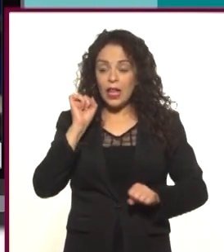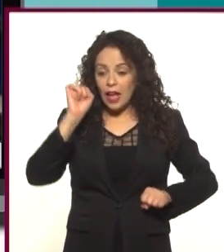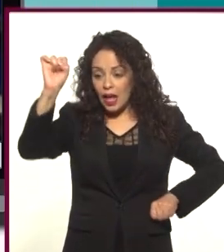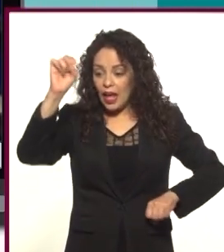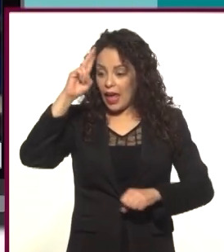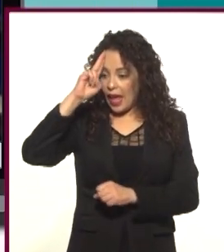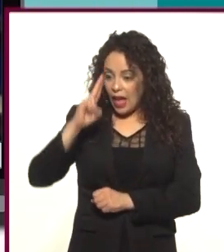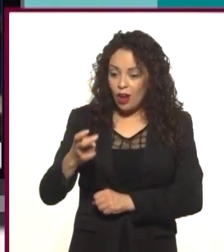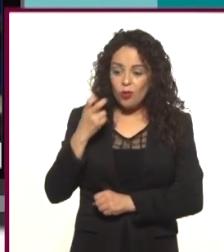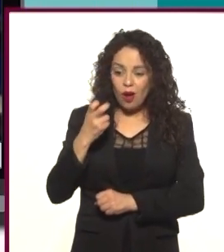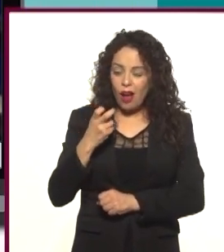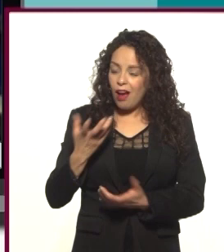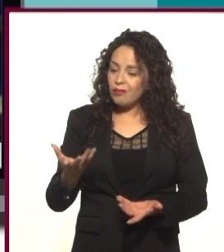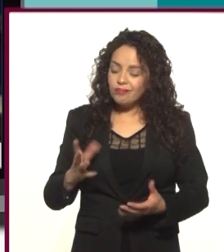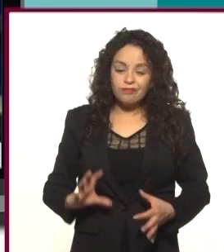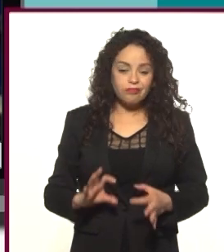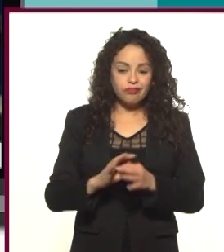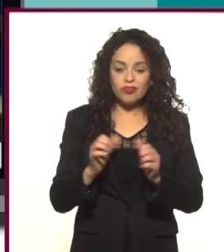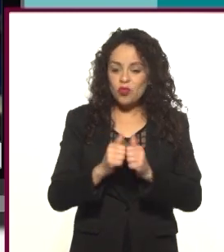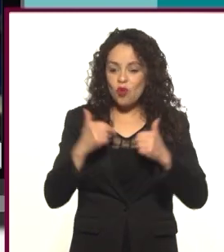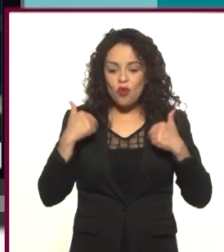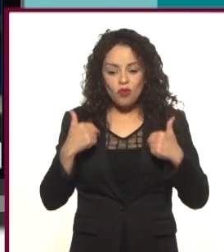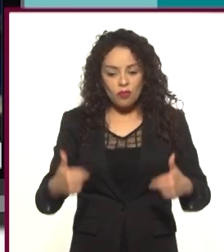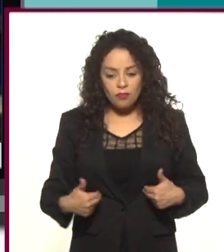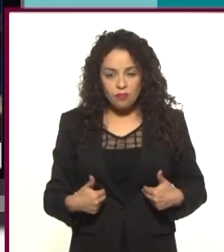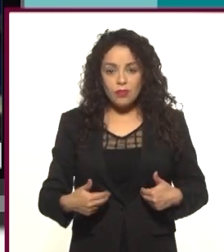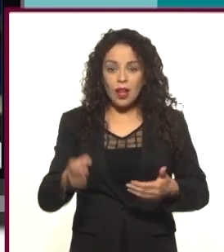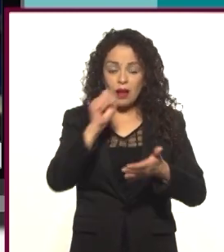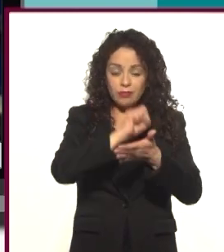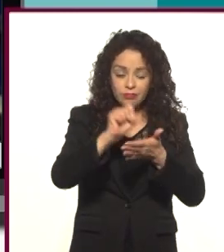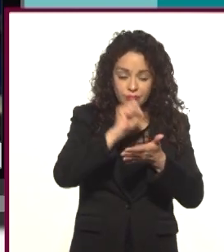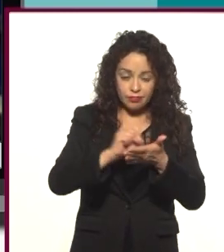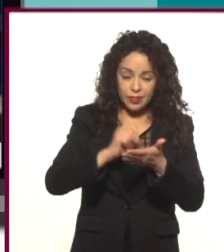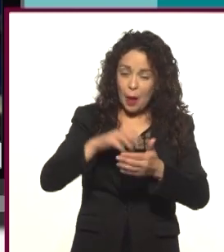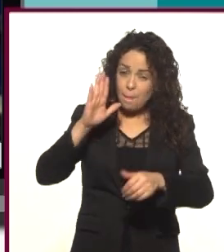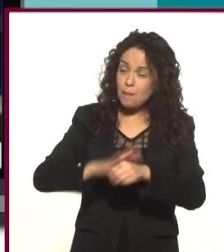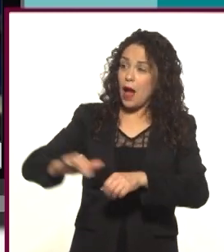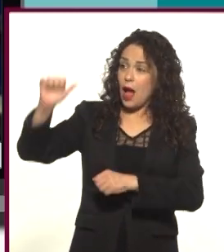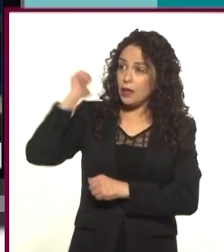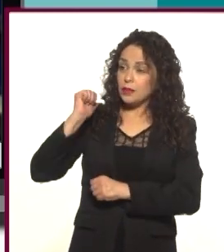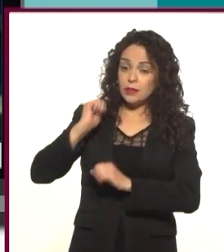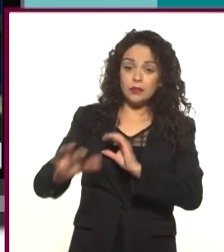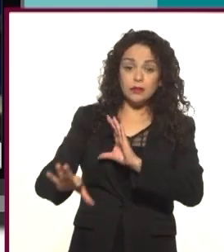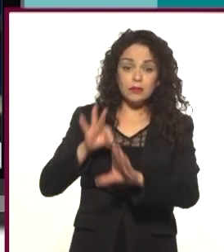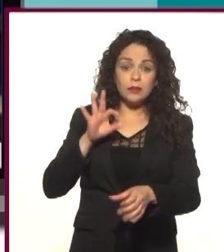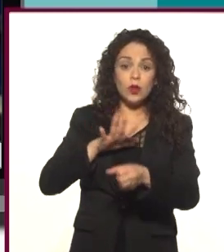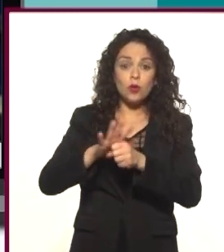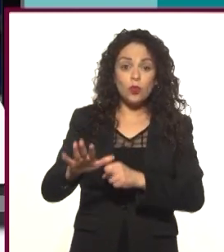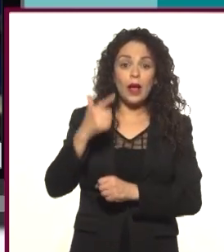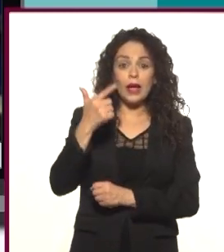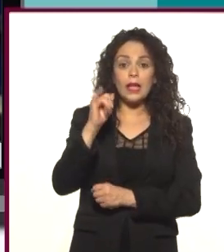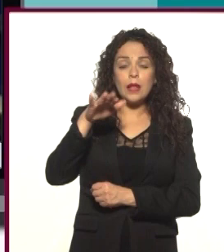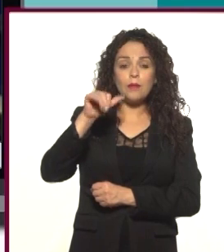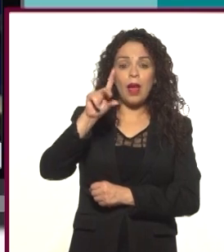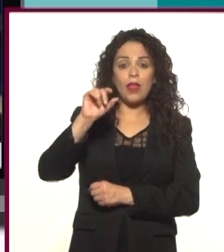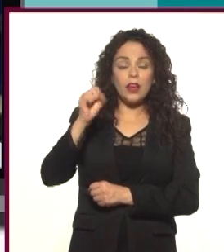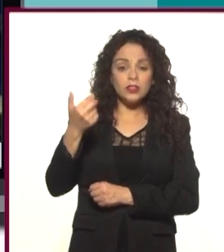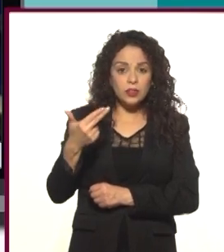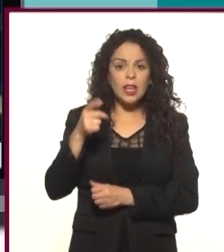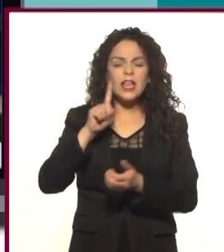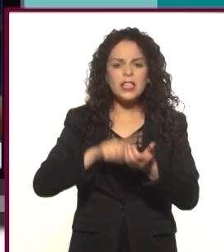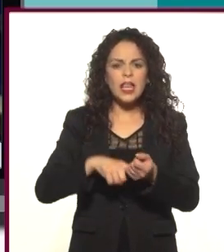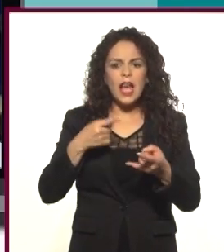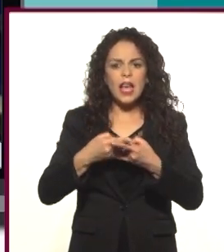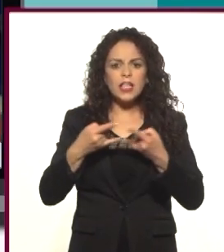ser humano, o sea, tan es así que uno de los relatos escritos más antiguos que se han encontrado es el poema de Gilgamesh, que es